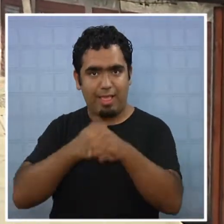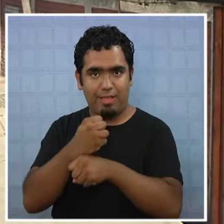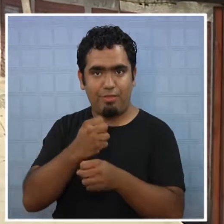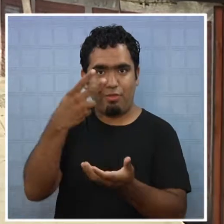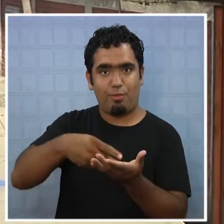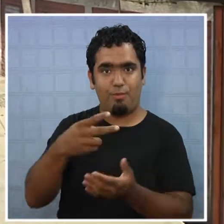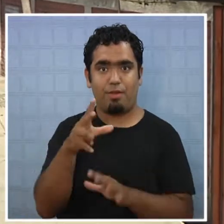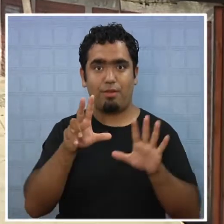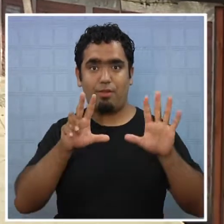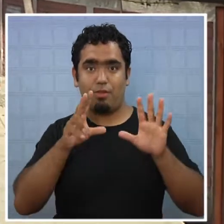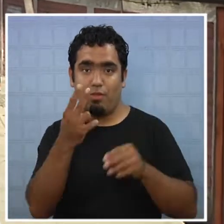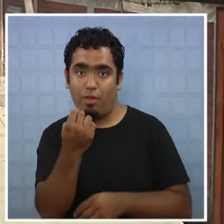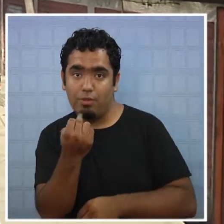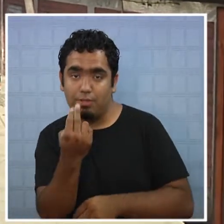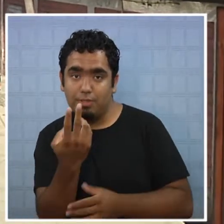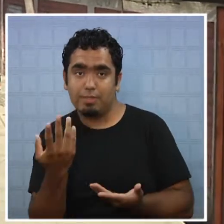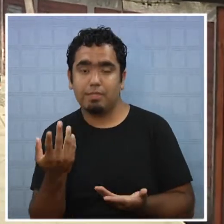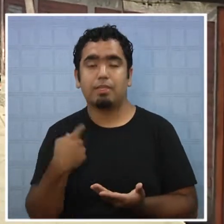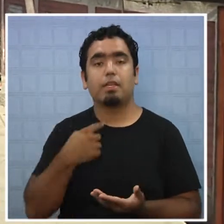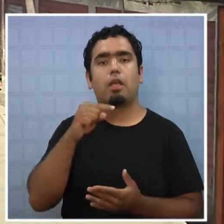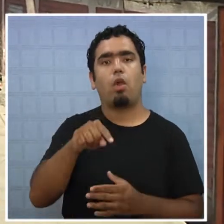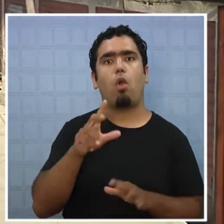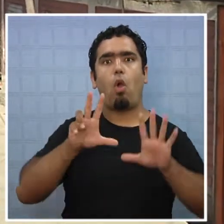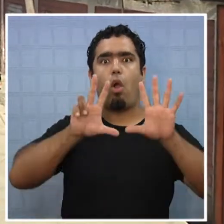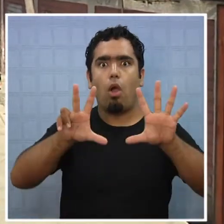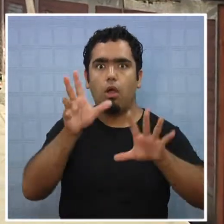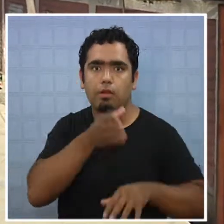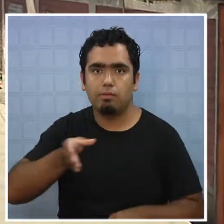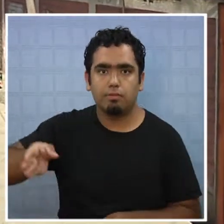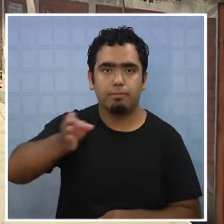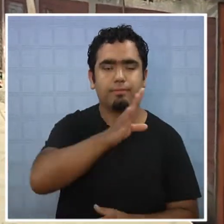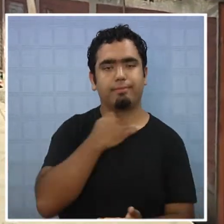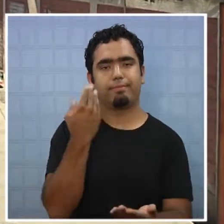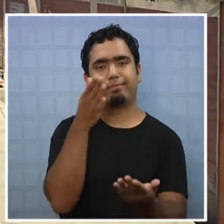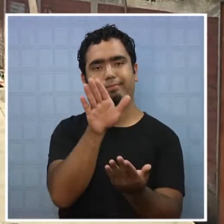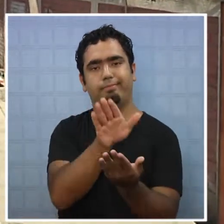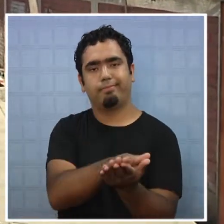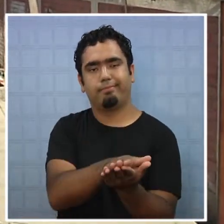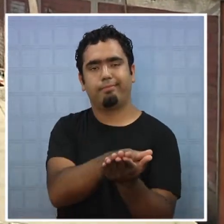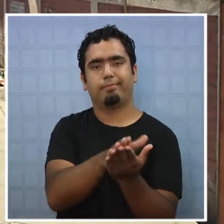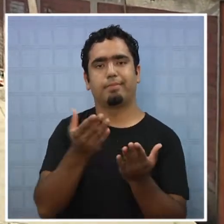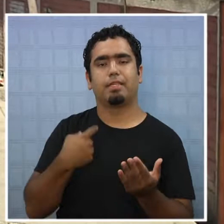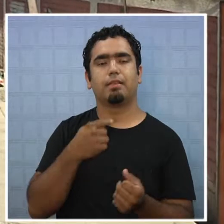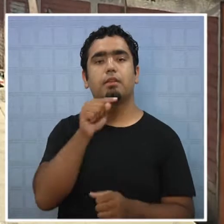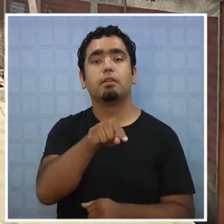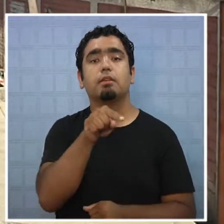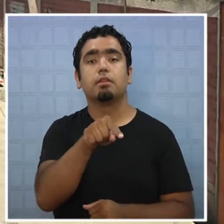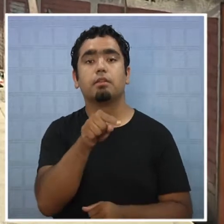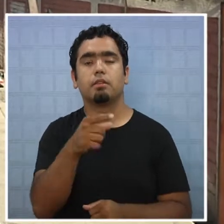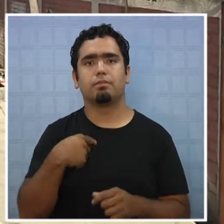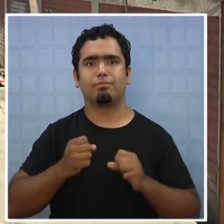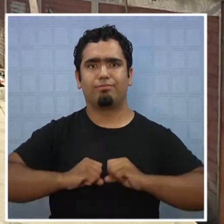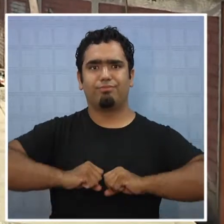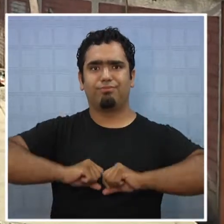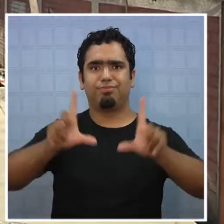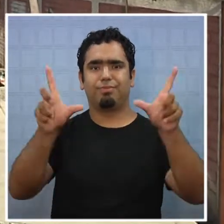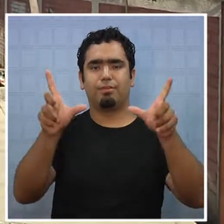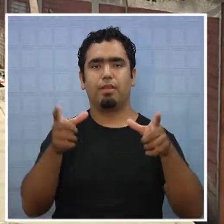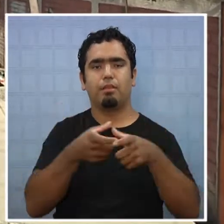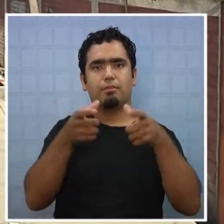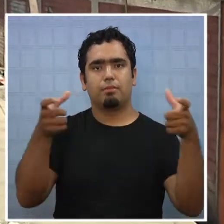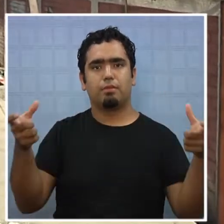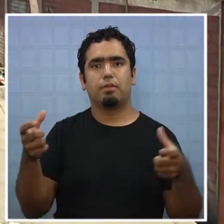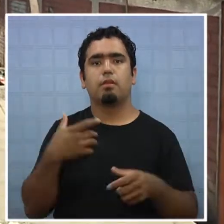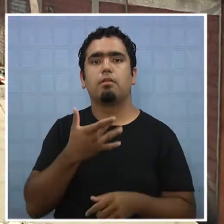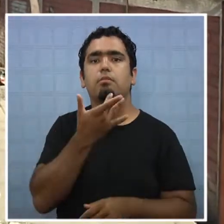comparación enero-febrero de este año, nosotros llevamos 8 accidentes con 8 fallecidos y 8 lesionados. Entonces,